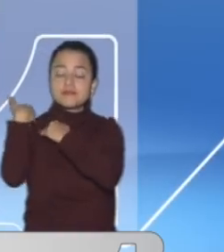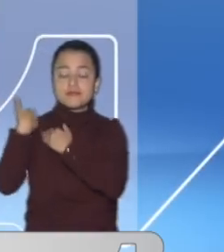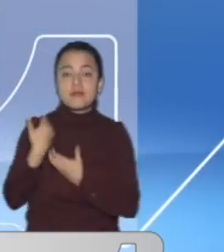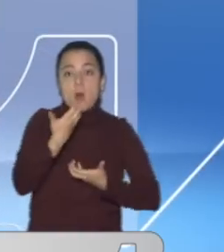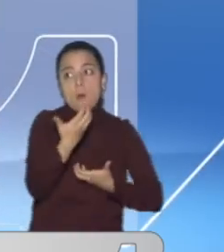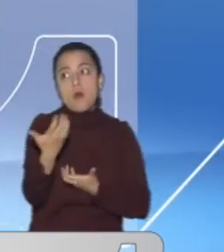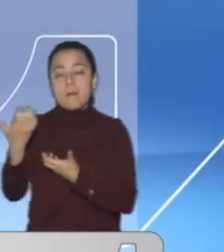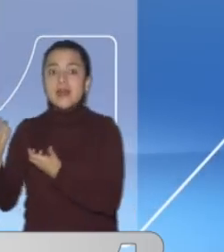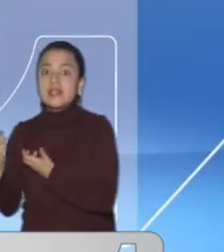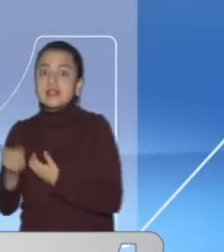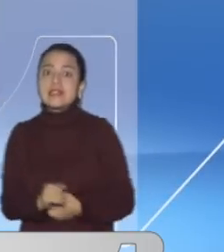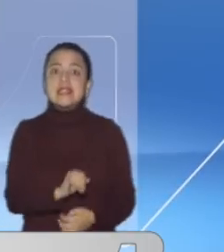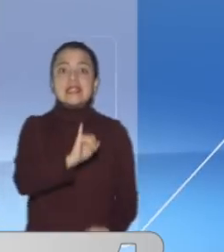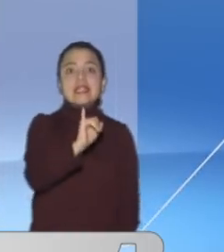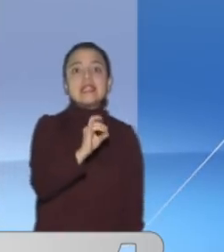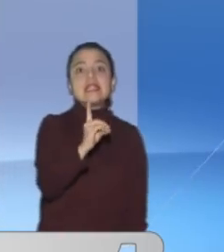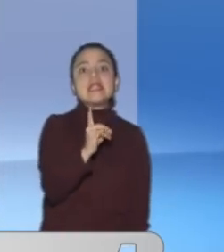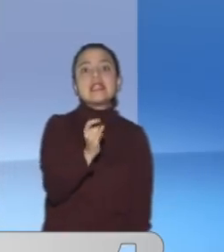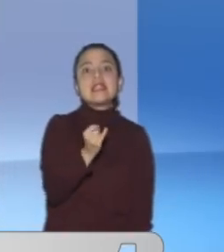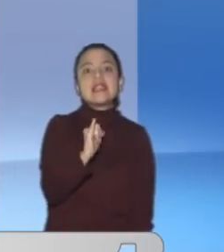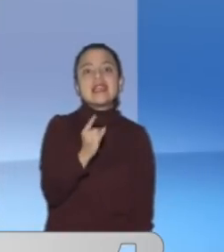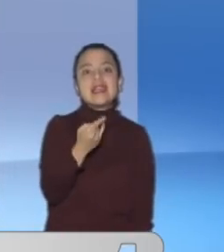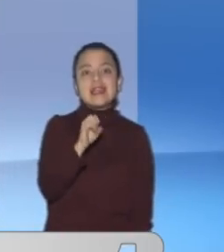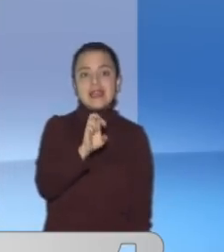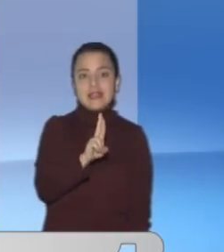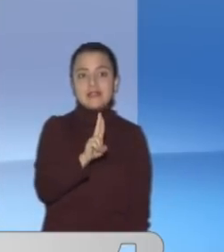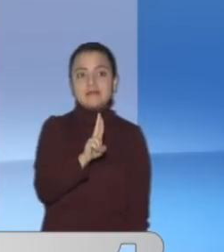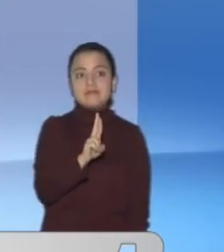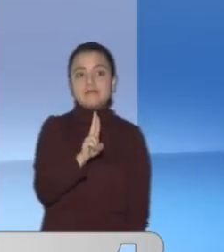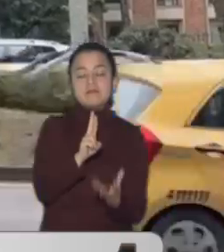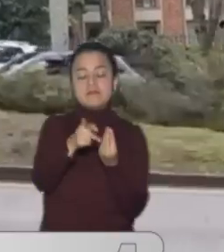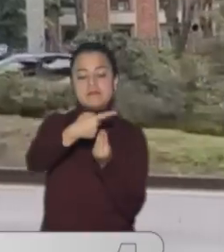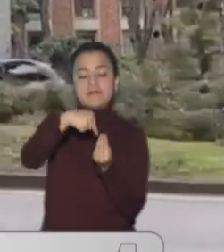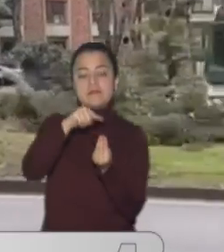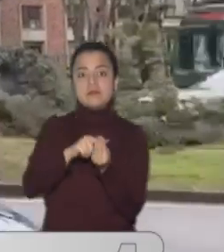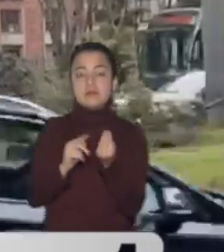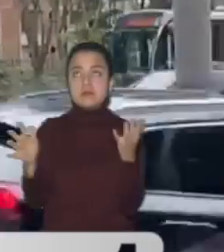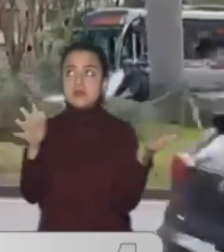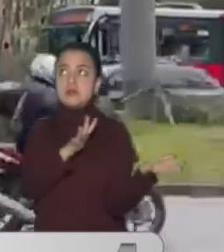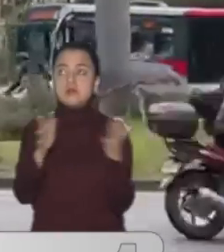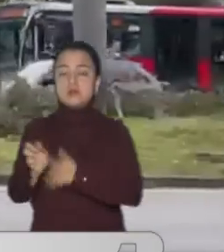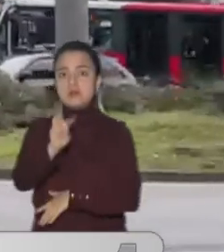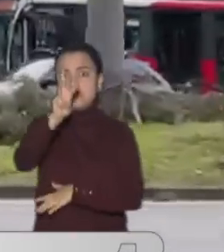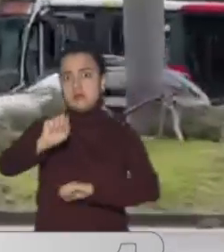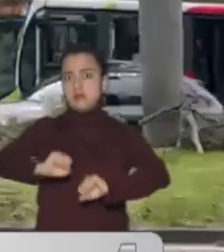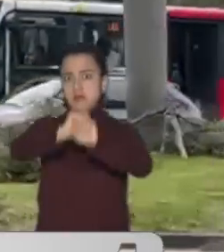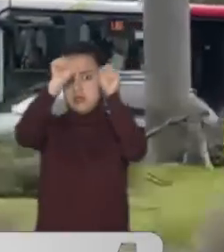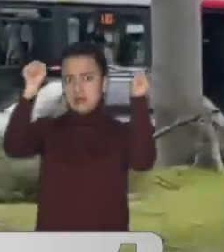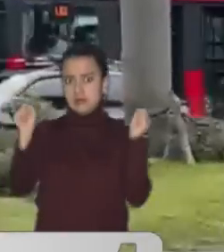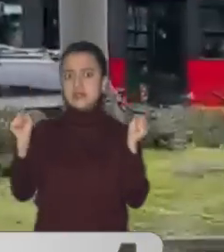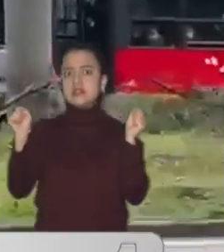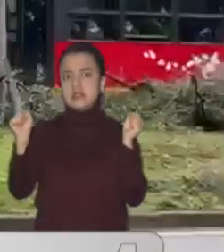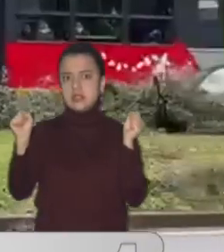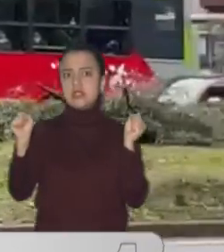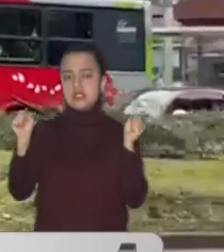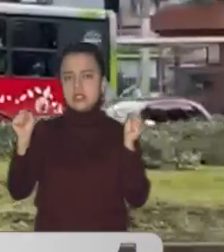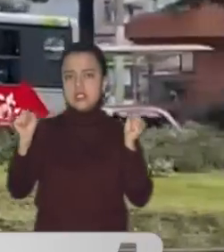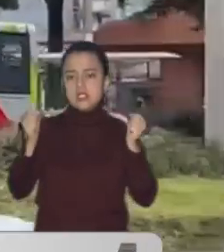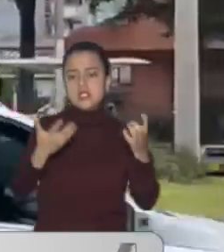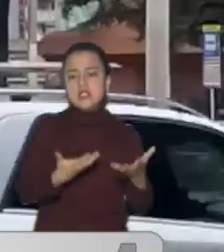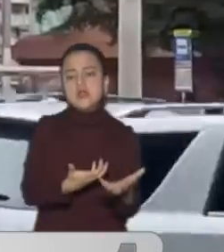IDIGER, quien sobre las 8:30 de la mañana lograron remover este árbol que había caído encima de un